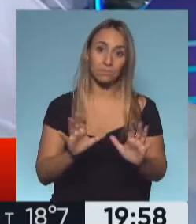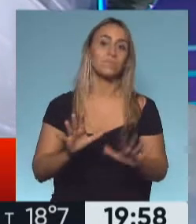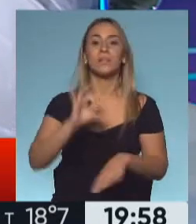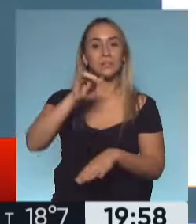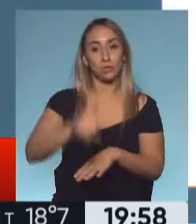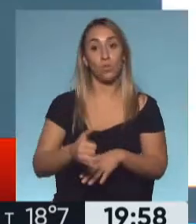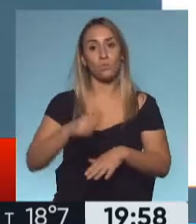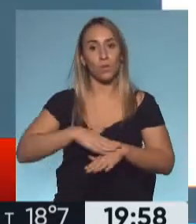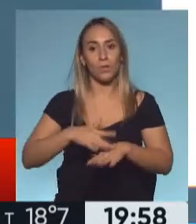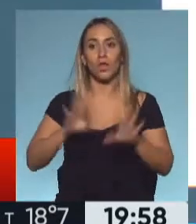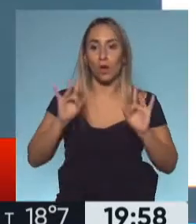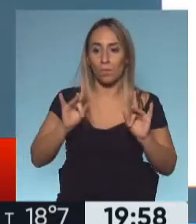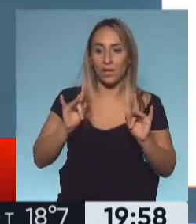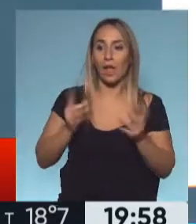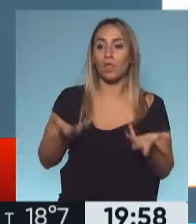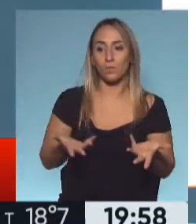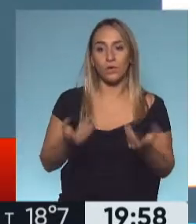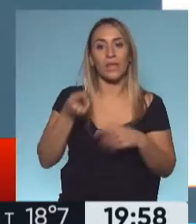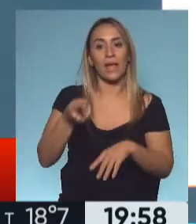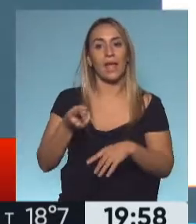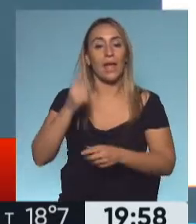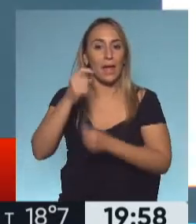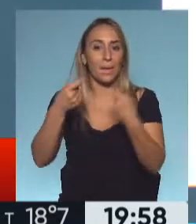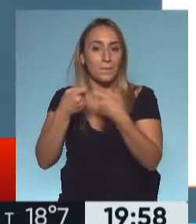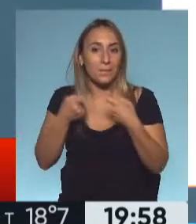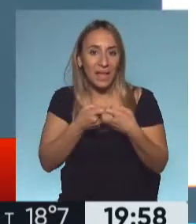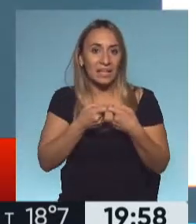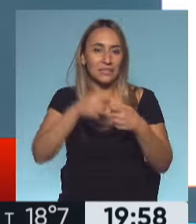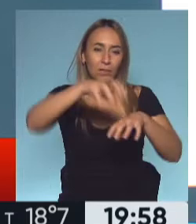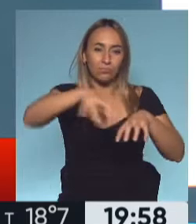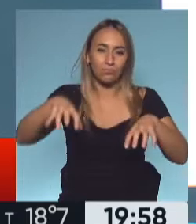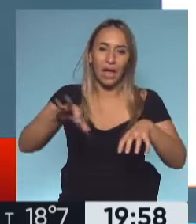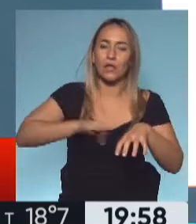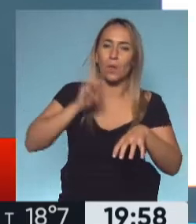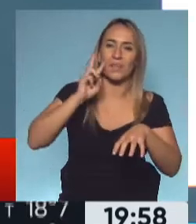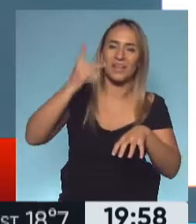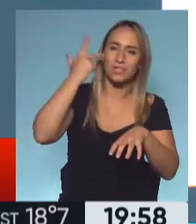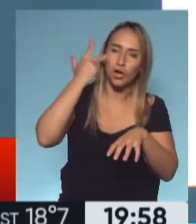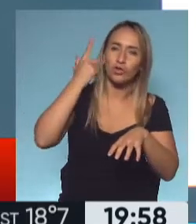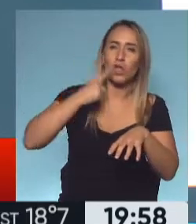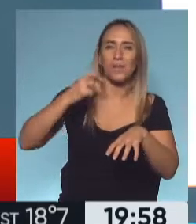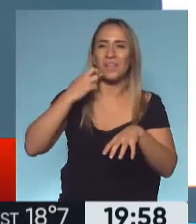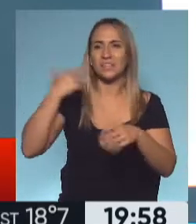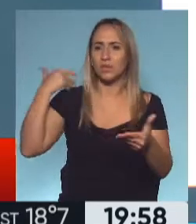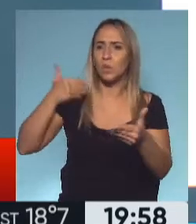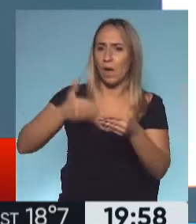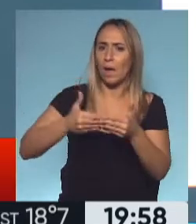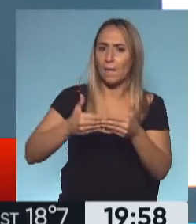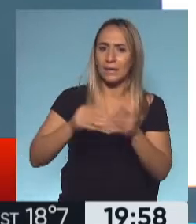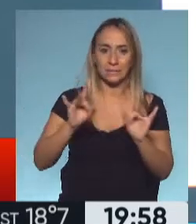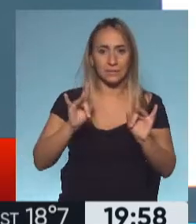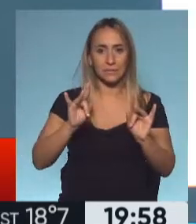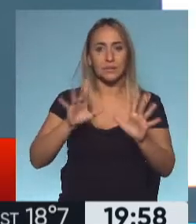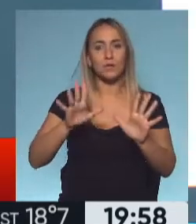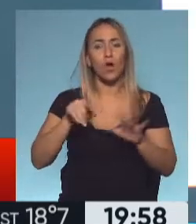difícil. Las pequeñas y medianas empresas venían ya con años muy difíciles, 2018, 2019 fueron años muy difíciles, era un modelo que no